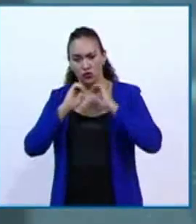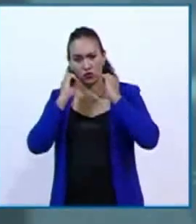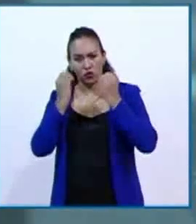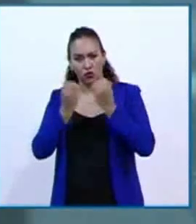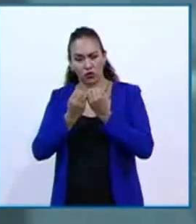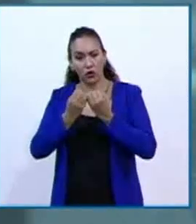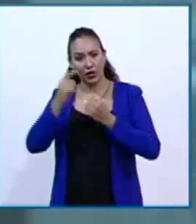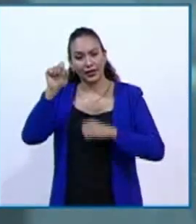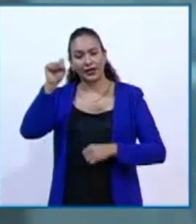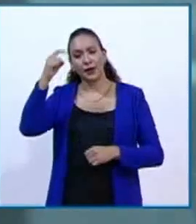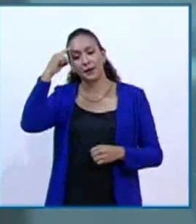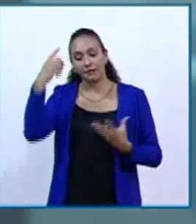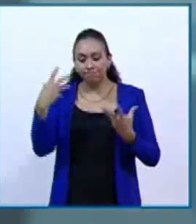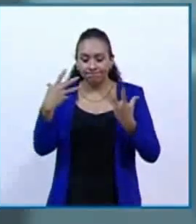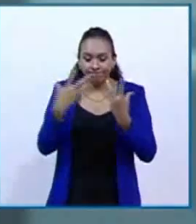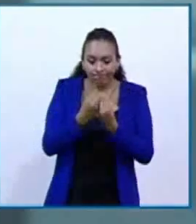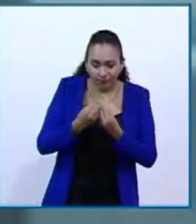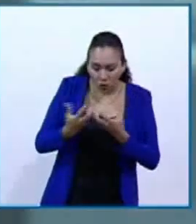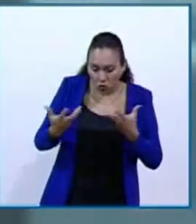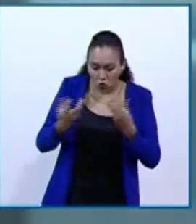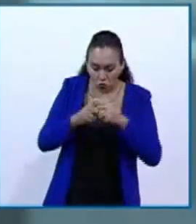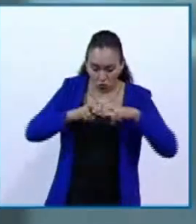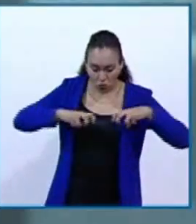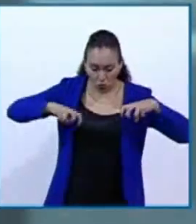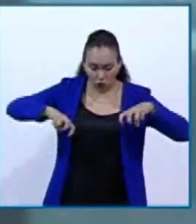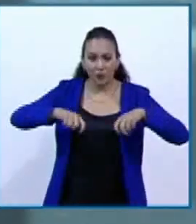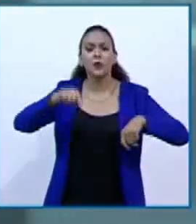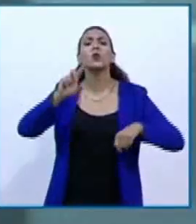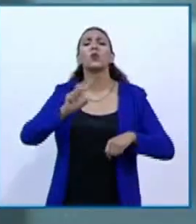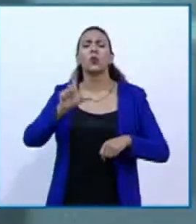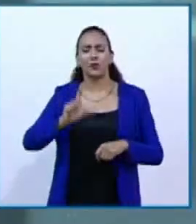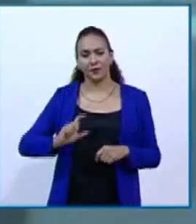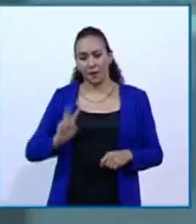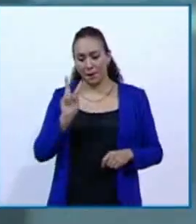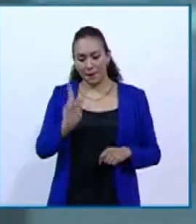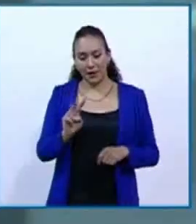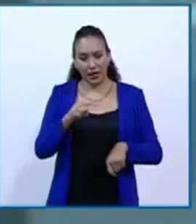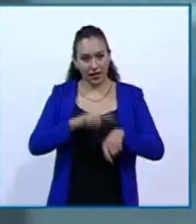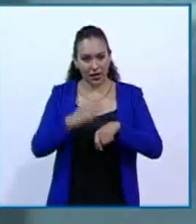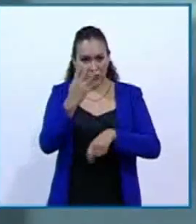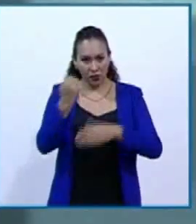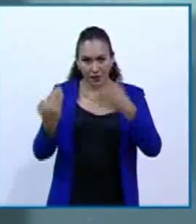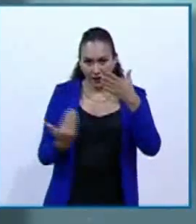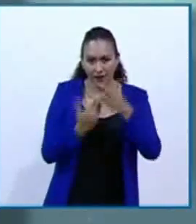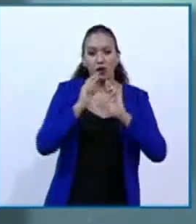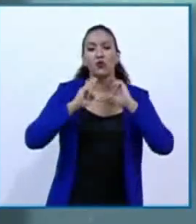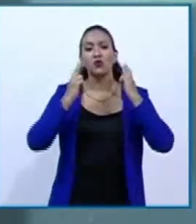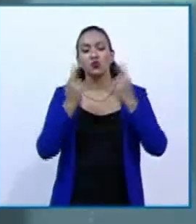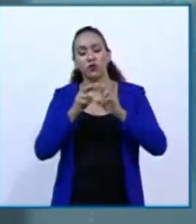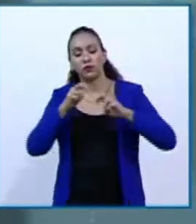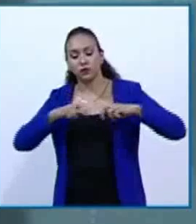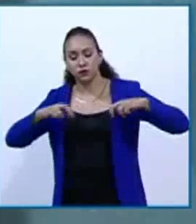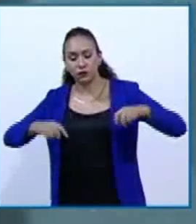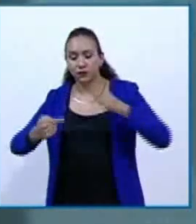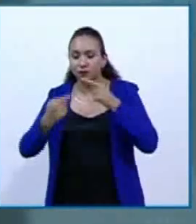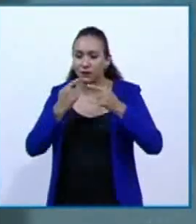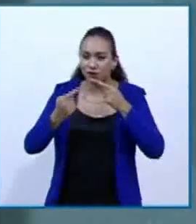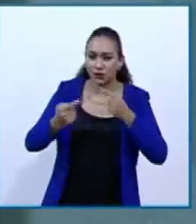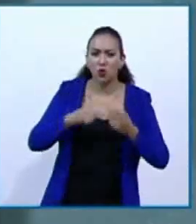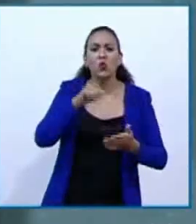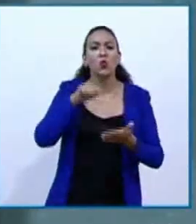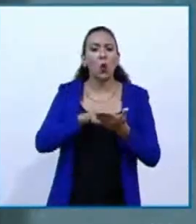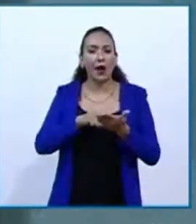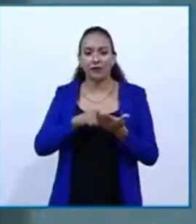Poder Judicial Federal. El encuentro se llevará a cabo este viernes a partir de las 9 de la mañana en lugar por definir. Con